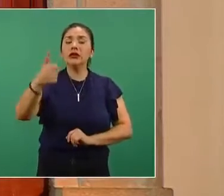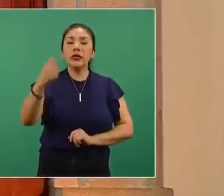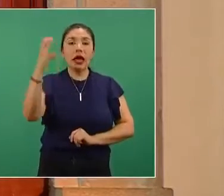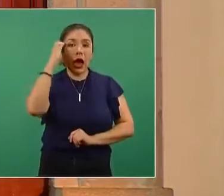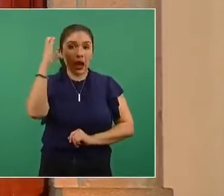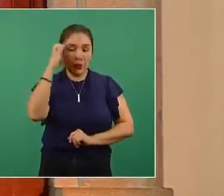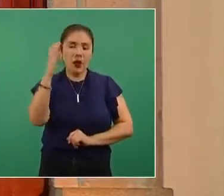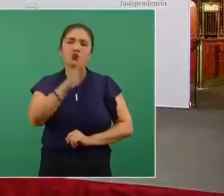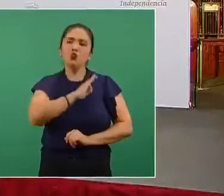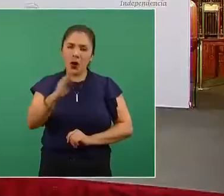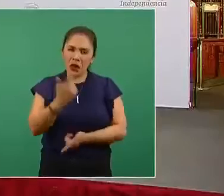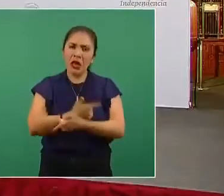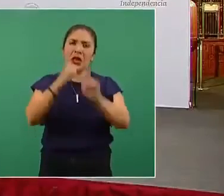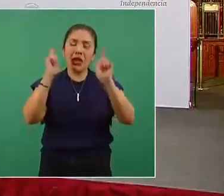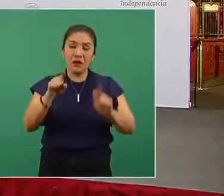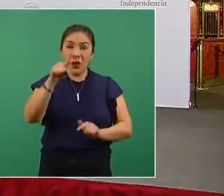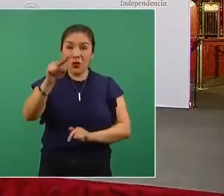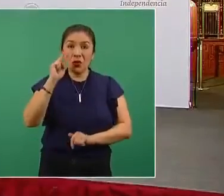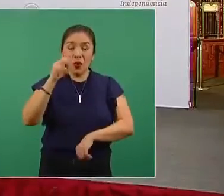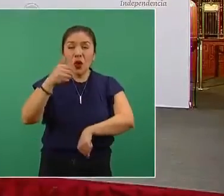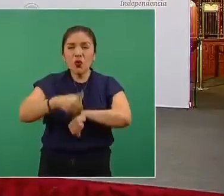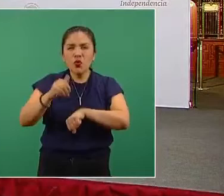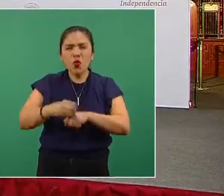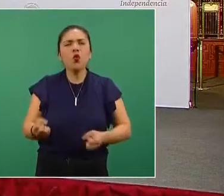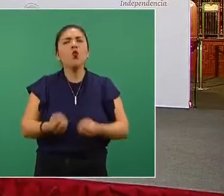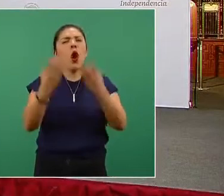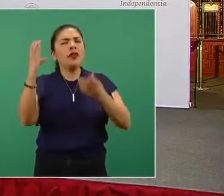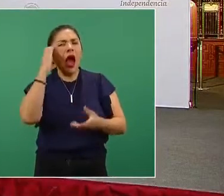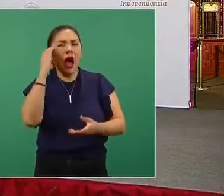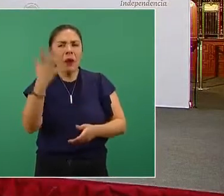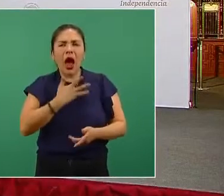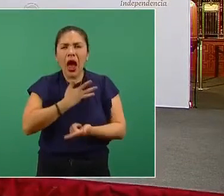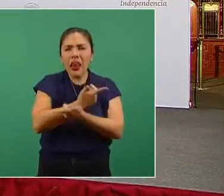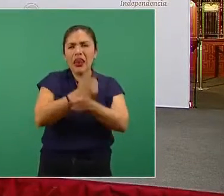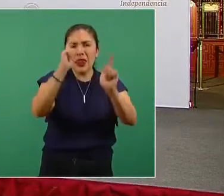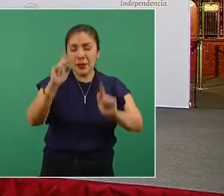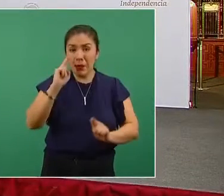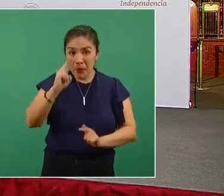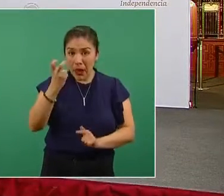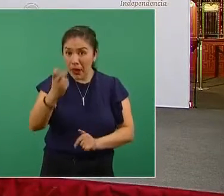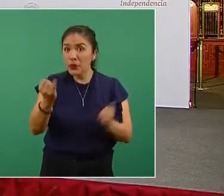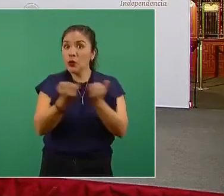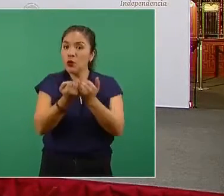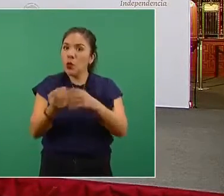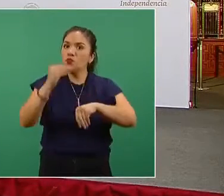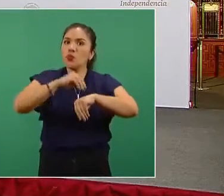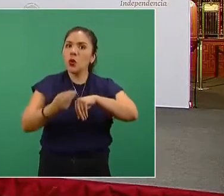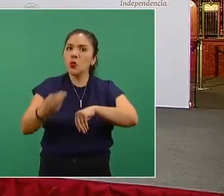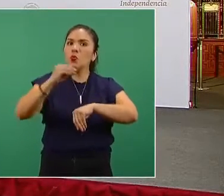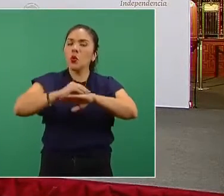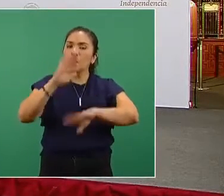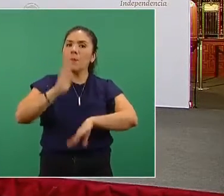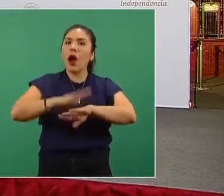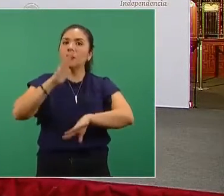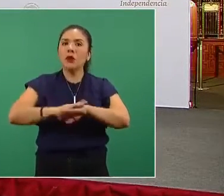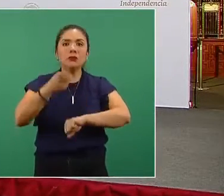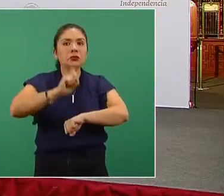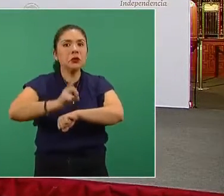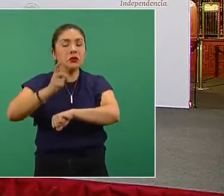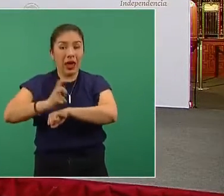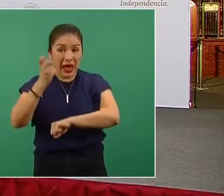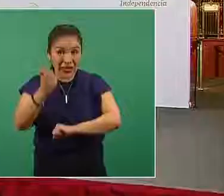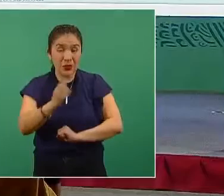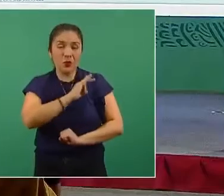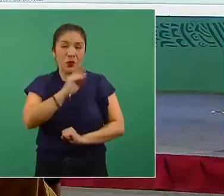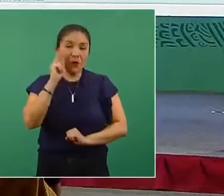8.236 camas disponibles. Si vemos los números de camas disponibles, vemos cómo estos también se han estado incrementando día con día, y por lo tanto